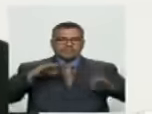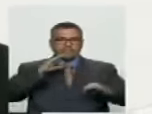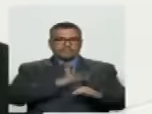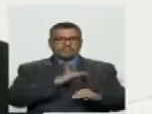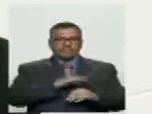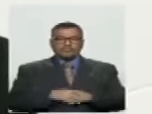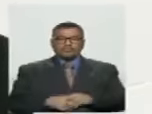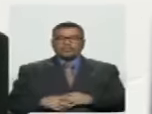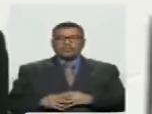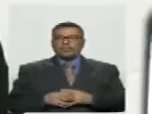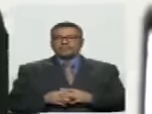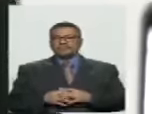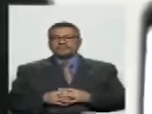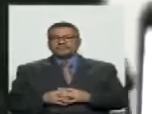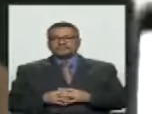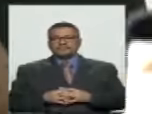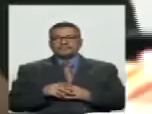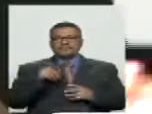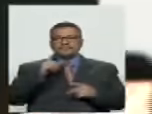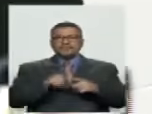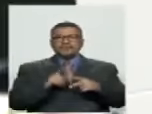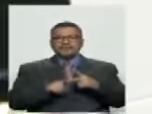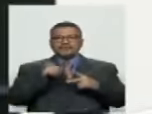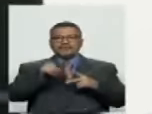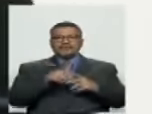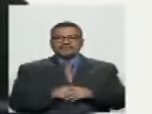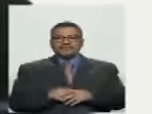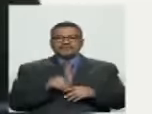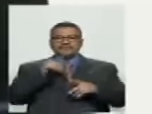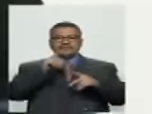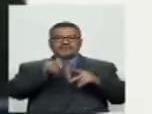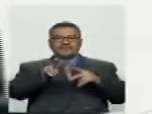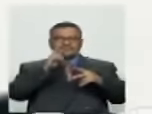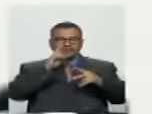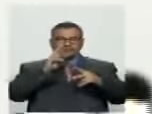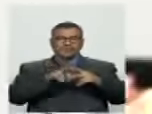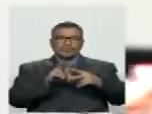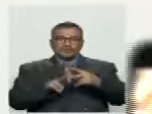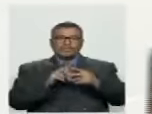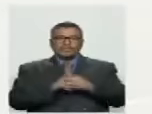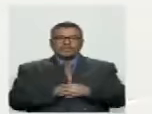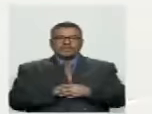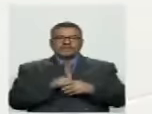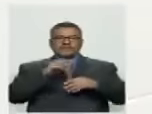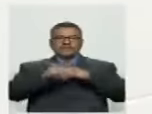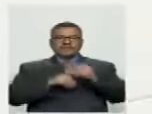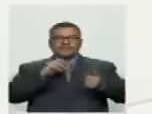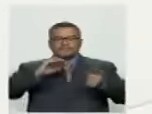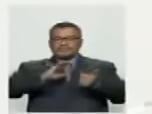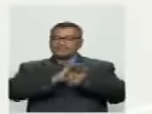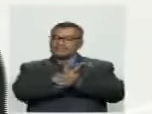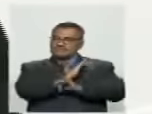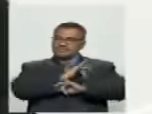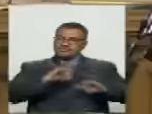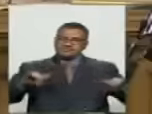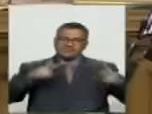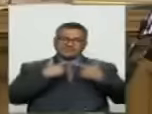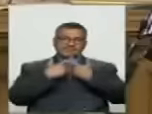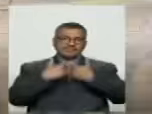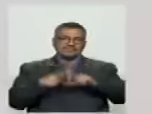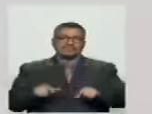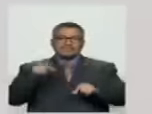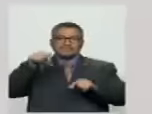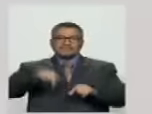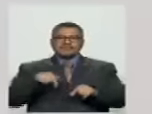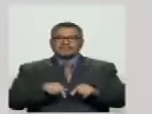sociales. Con esas dos cositas, con esos dos detallitos, se acaba el libre albedrío, se acaba